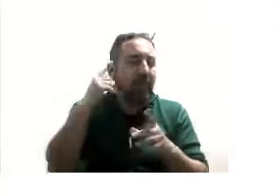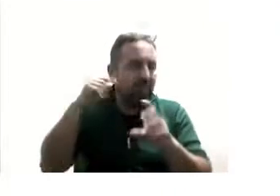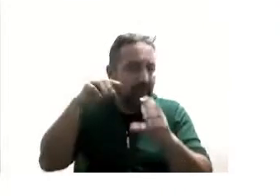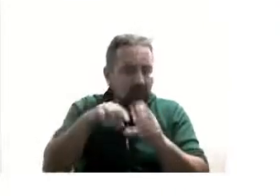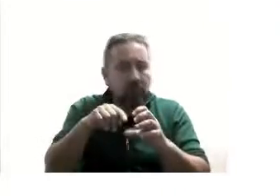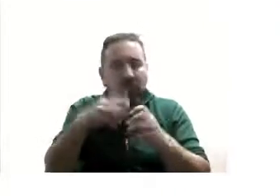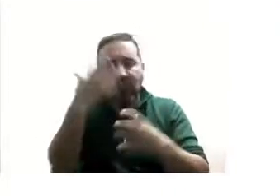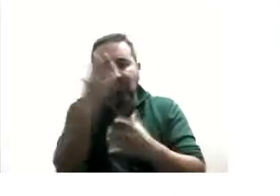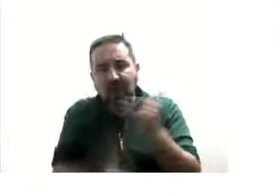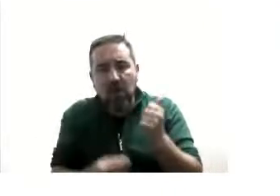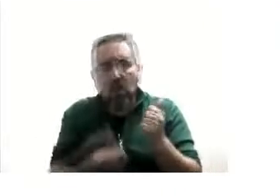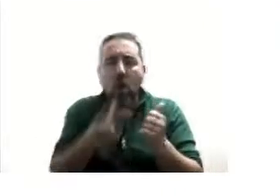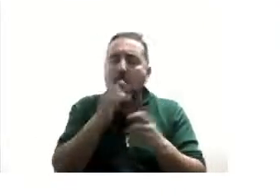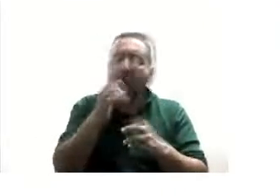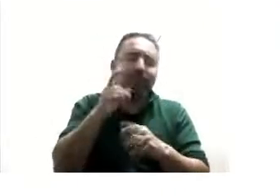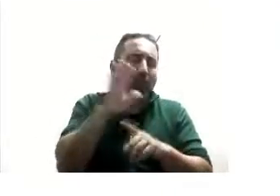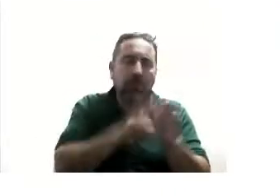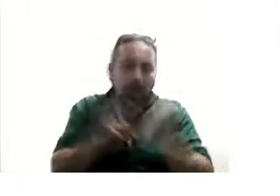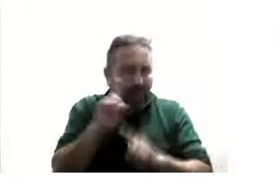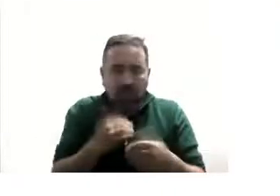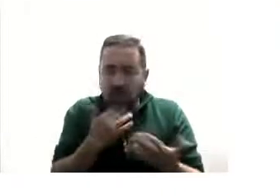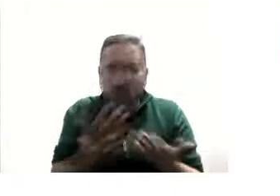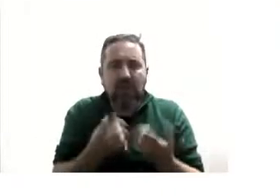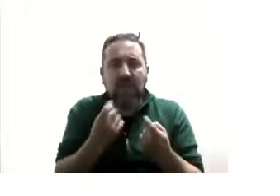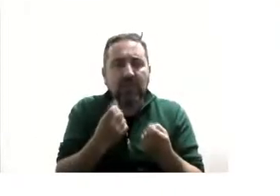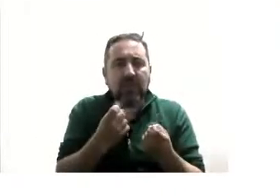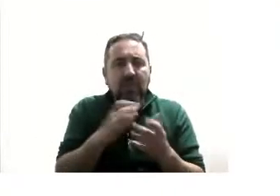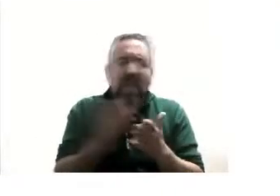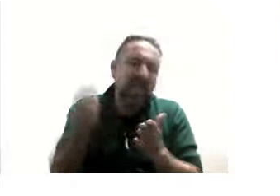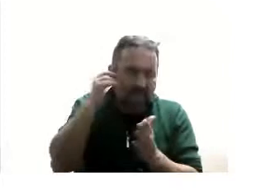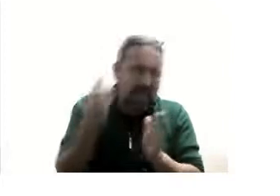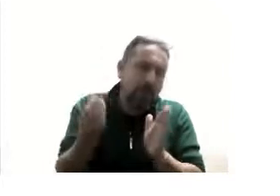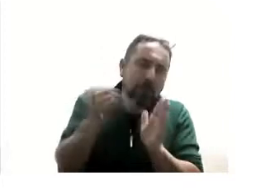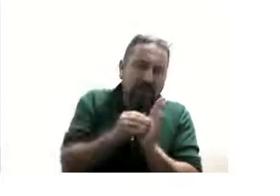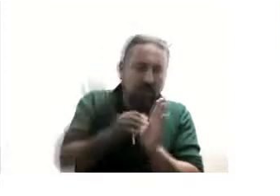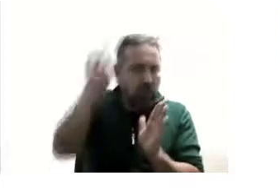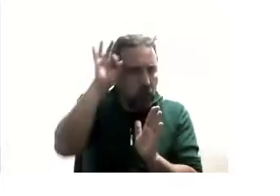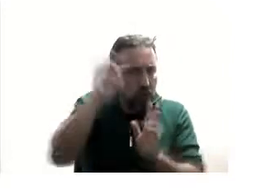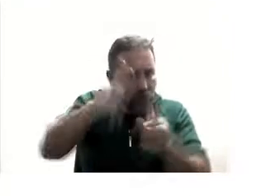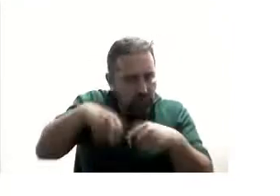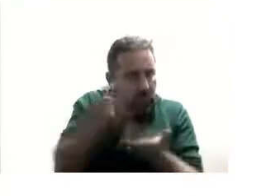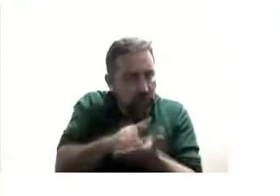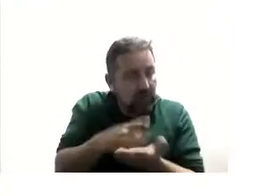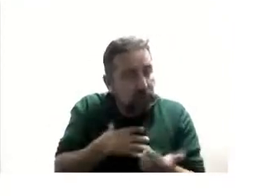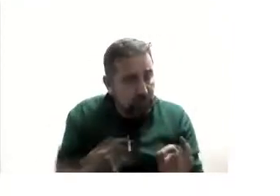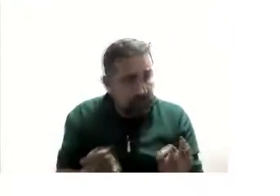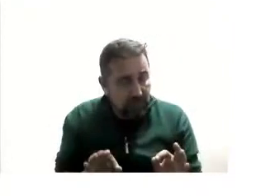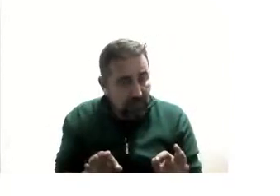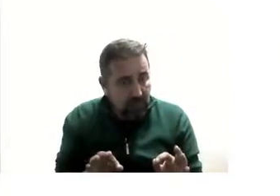interna o hubiera cualquier tipo de complicación y fuera necesaria una reimplantación, ¿sería posible?